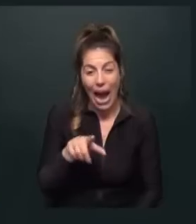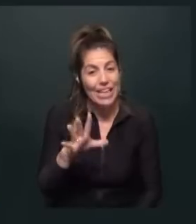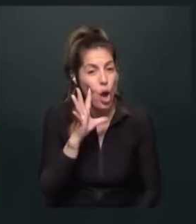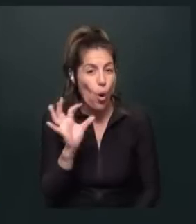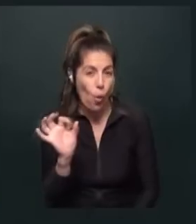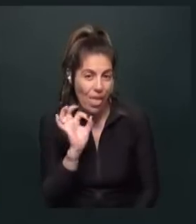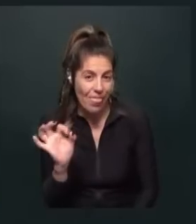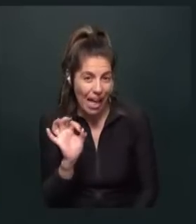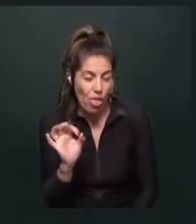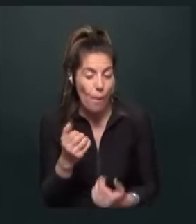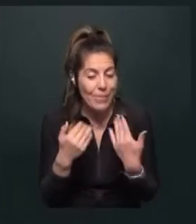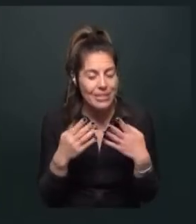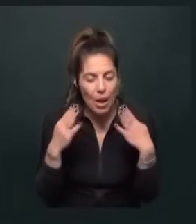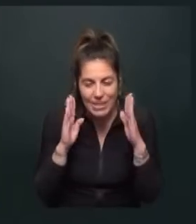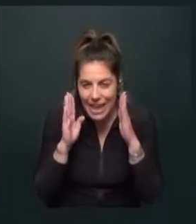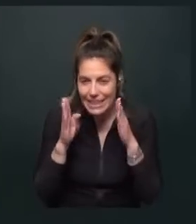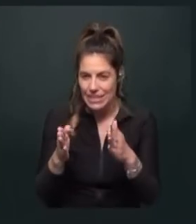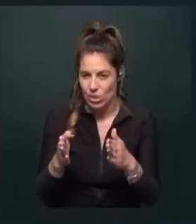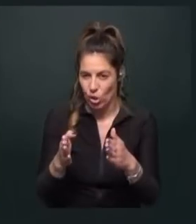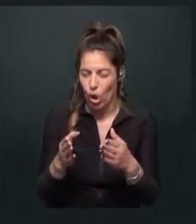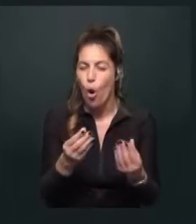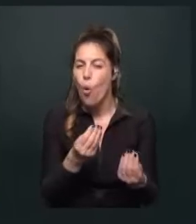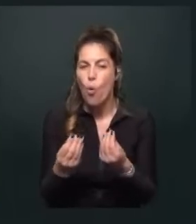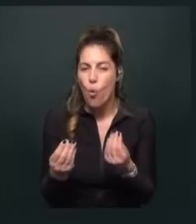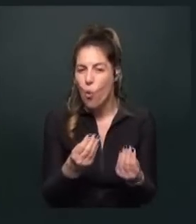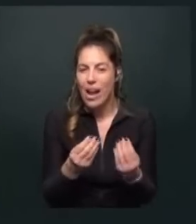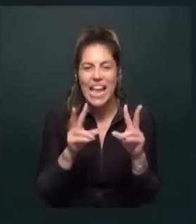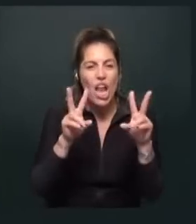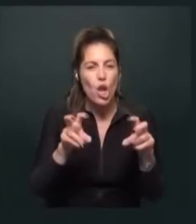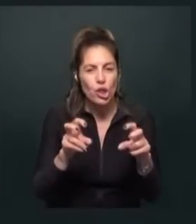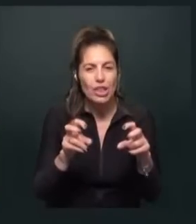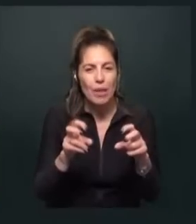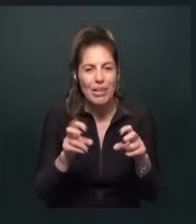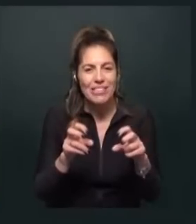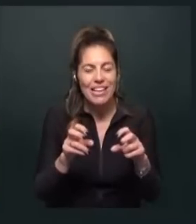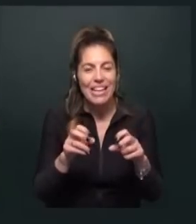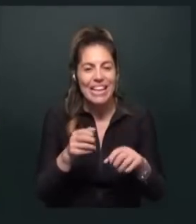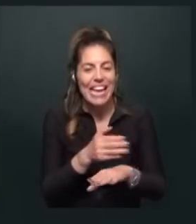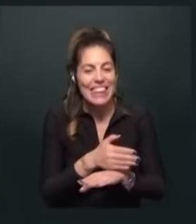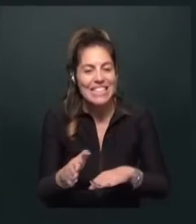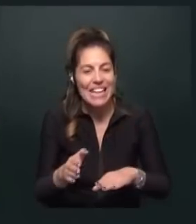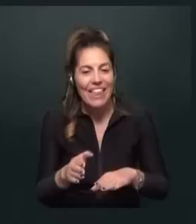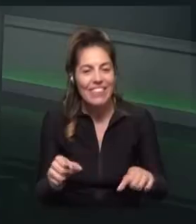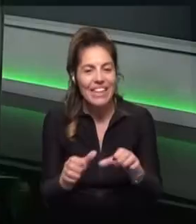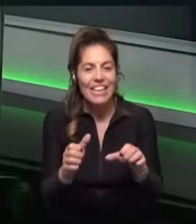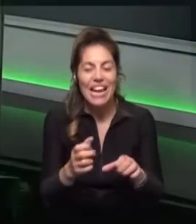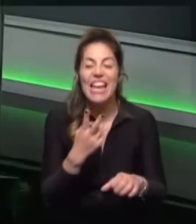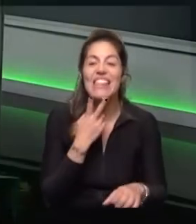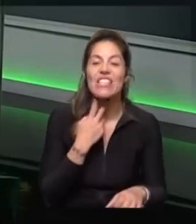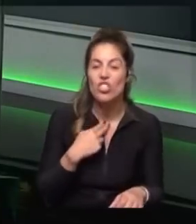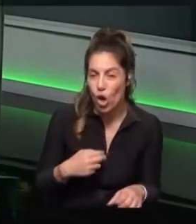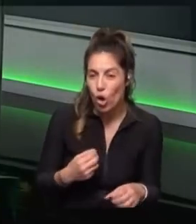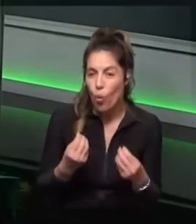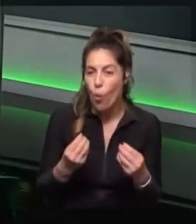todo empezar a prestar atención en bueno Cuáles son las cuestiones que se encadenan la adicción Cuáles son las cuestiones que